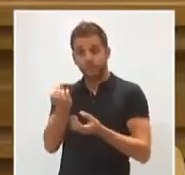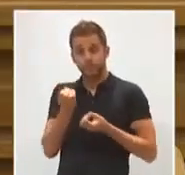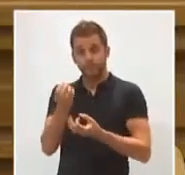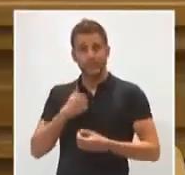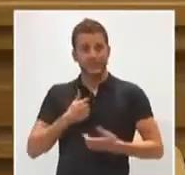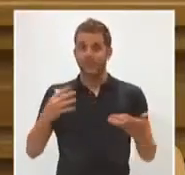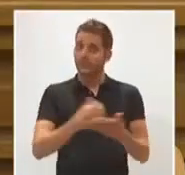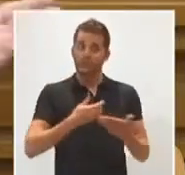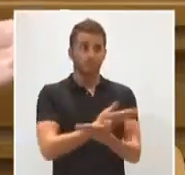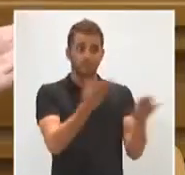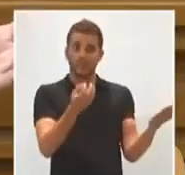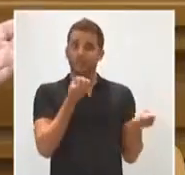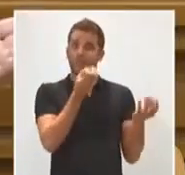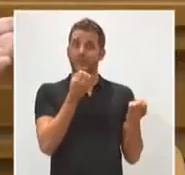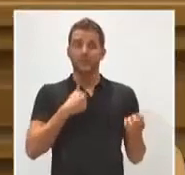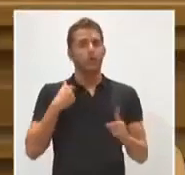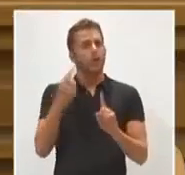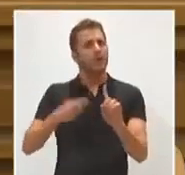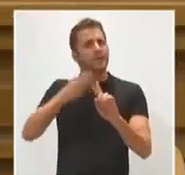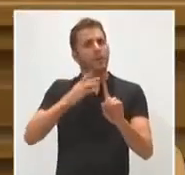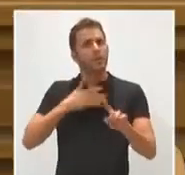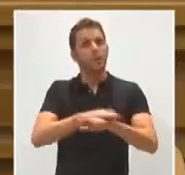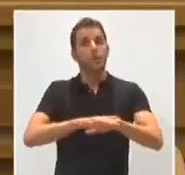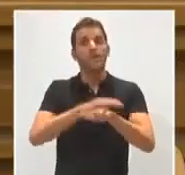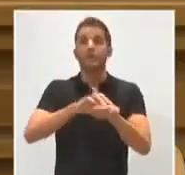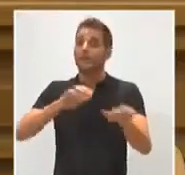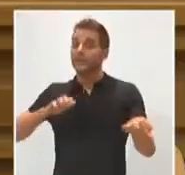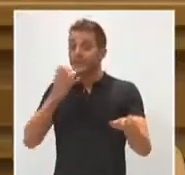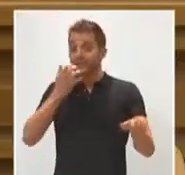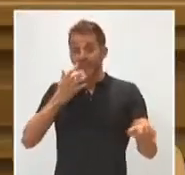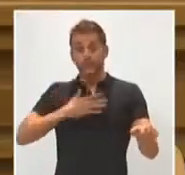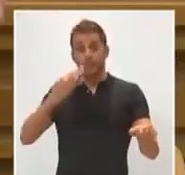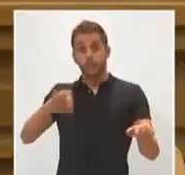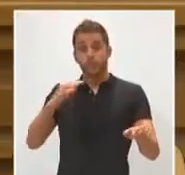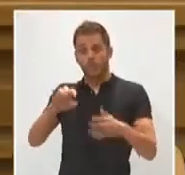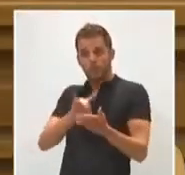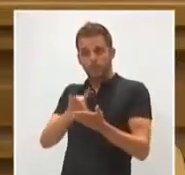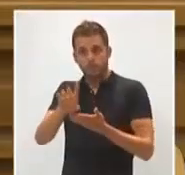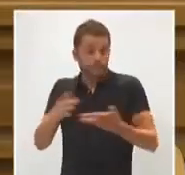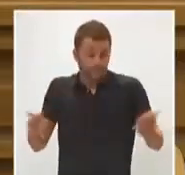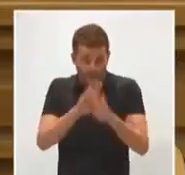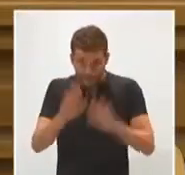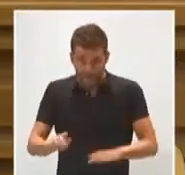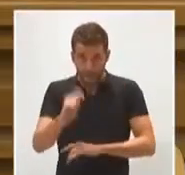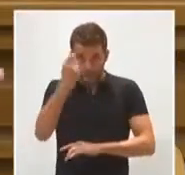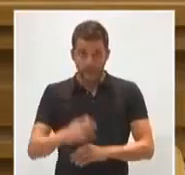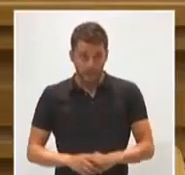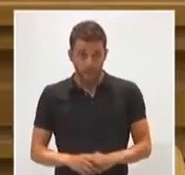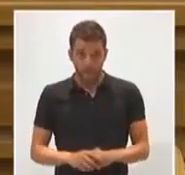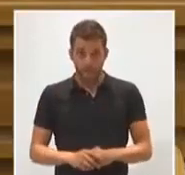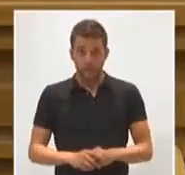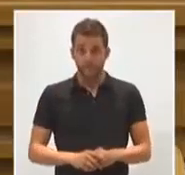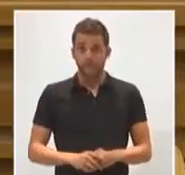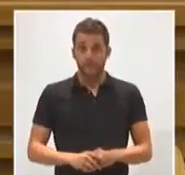todo el mundo mi objetivo es gobernar por mayoría y si pudiera echar a los de podemos del salón de plenos vamos que lo hemos hecho que lo hemos hecho